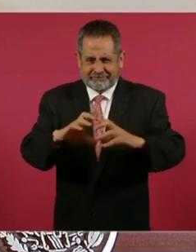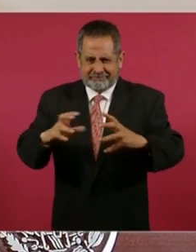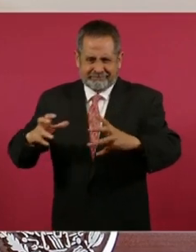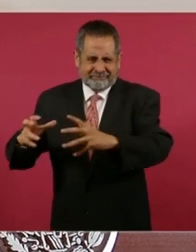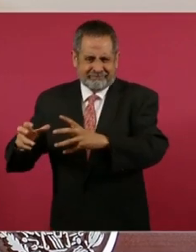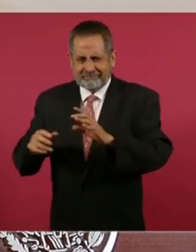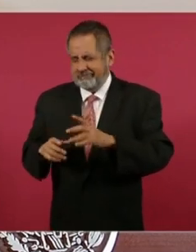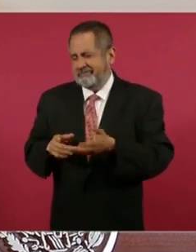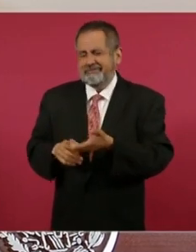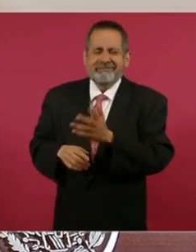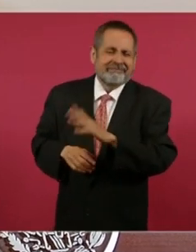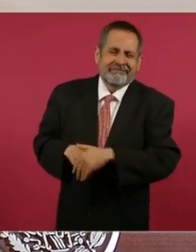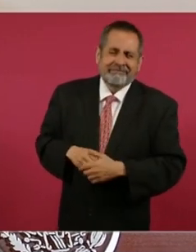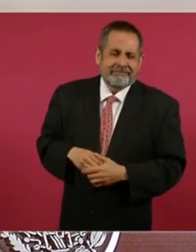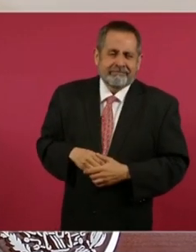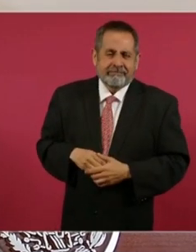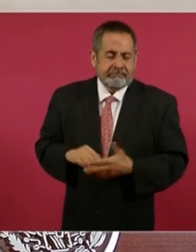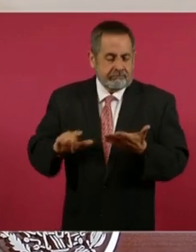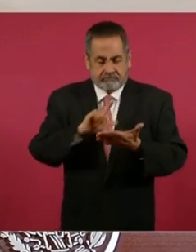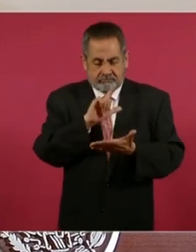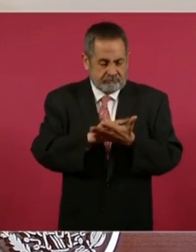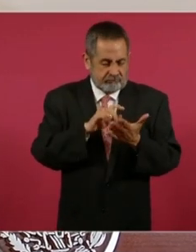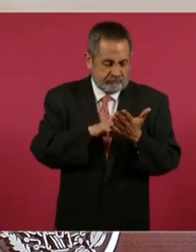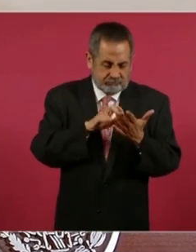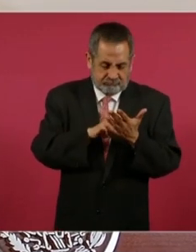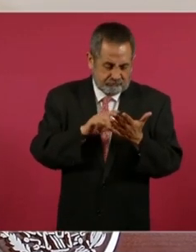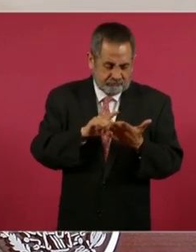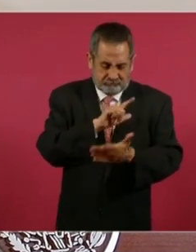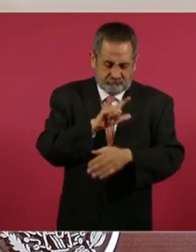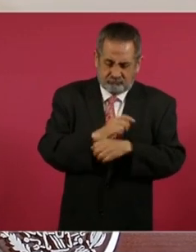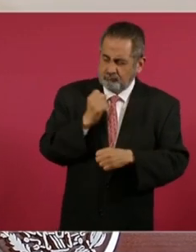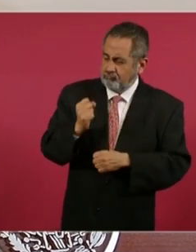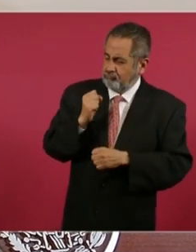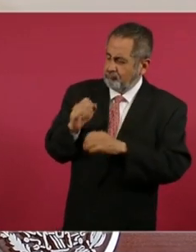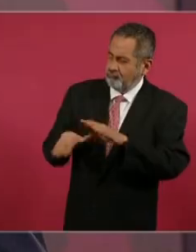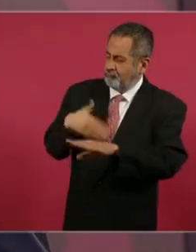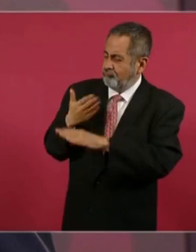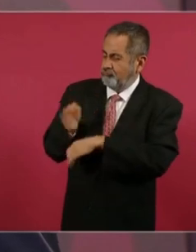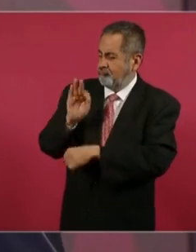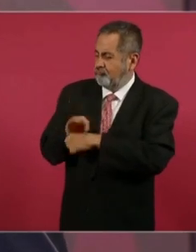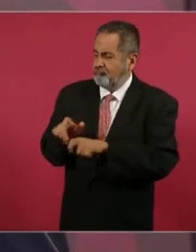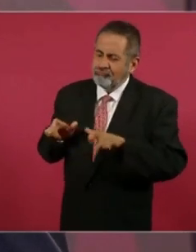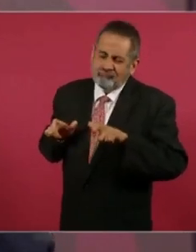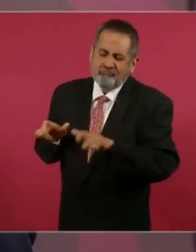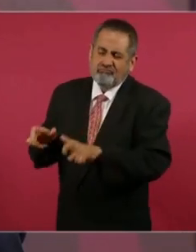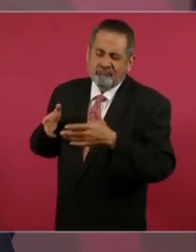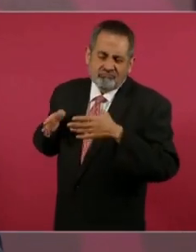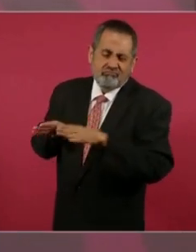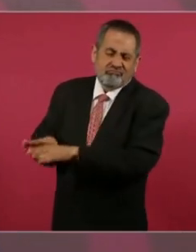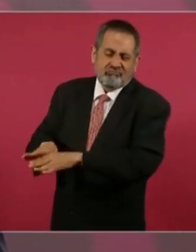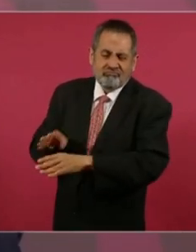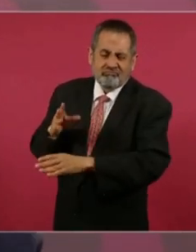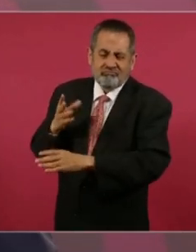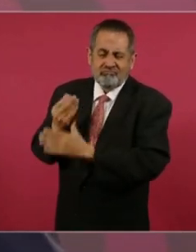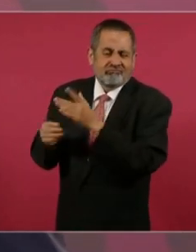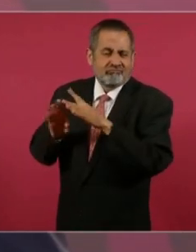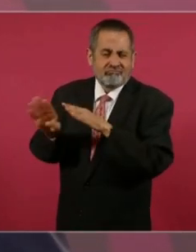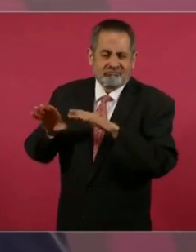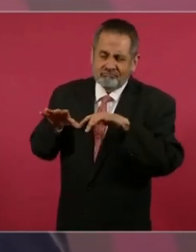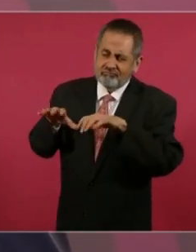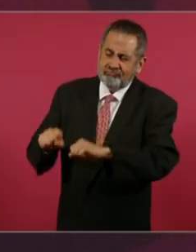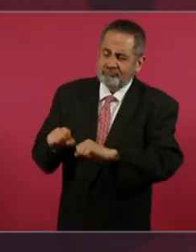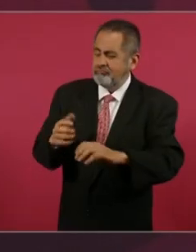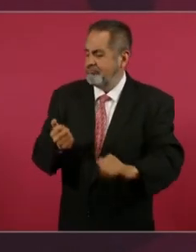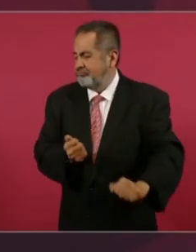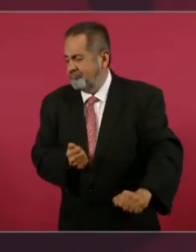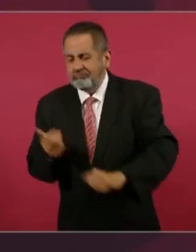modificar leyes en Texas para detener migrantes, mandarlos